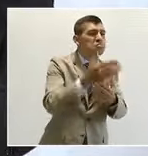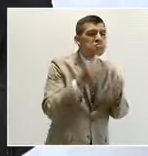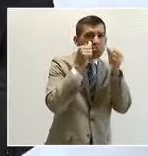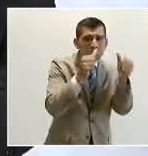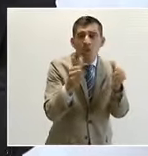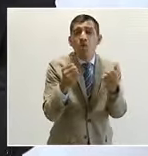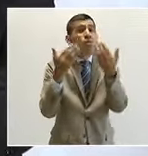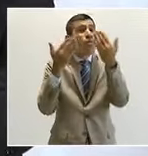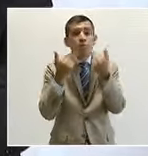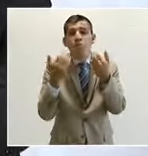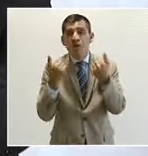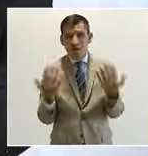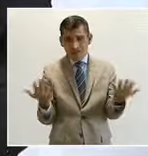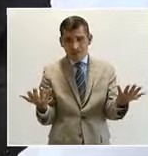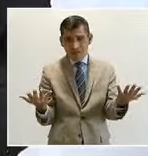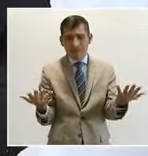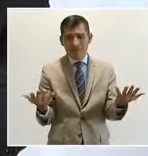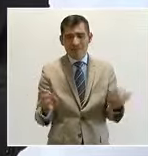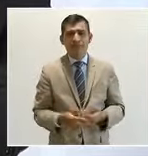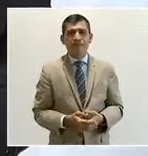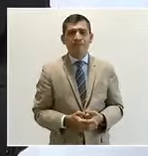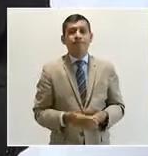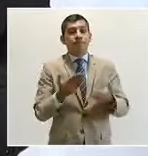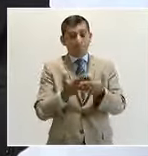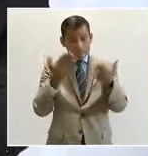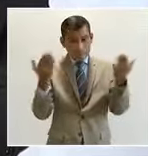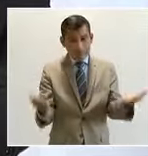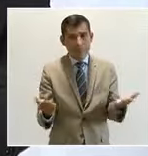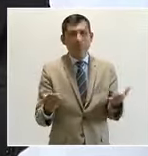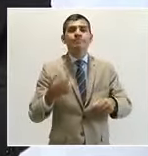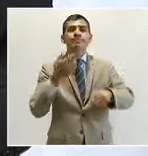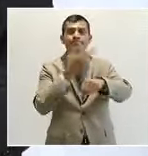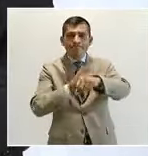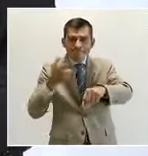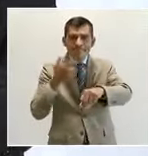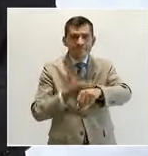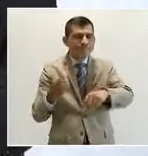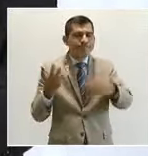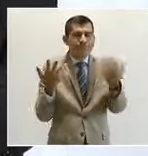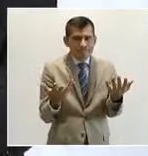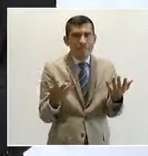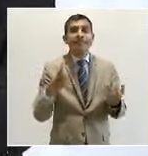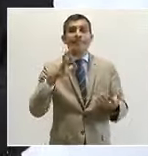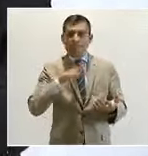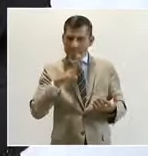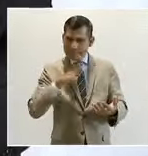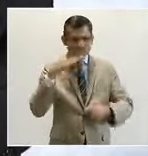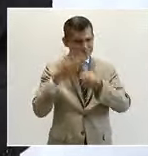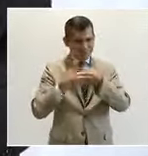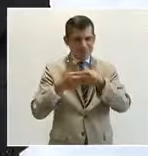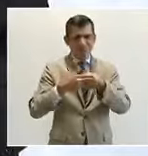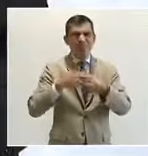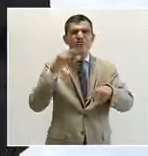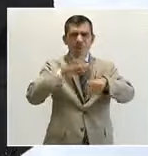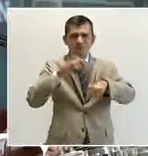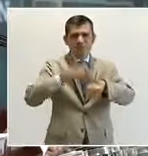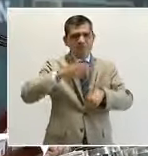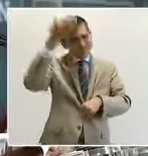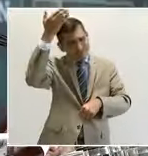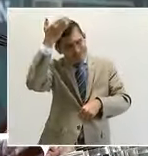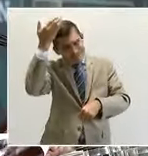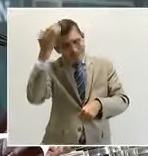que estar ahora porque el plan es que vamos a tener médicos enfermeras especialistas